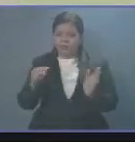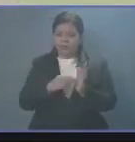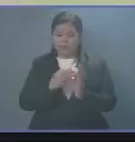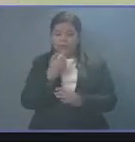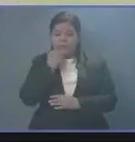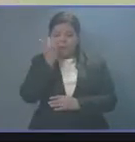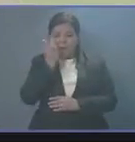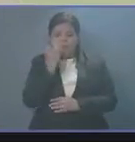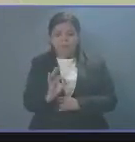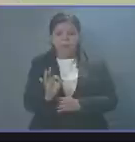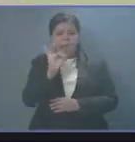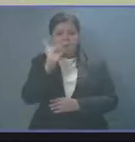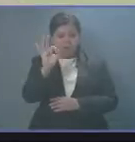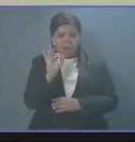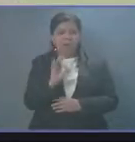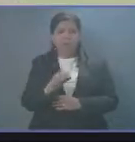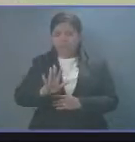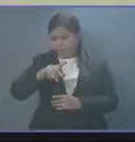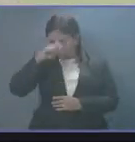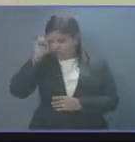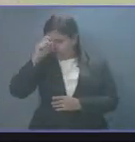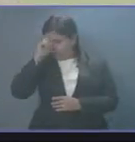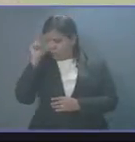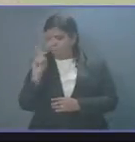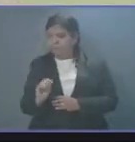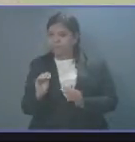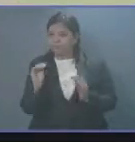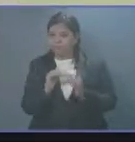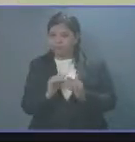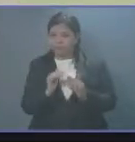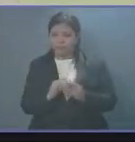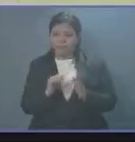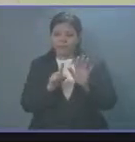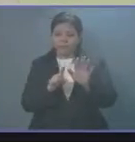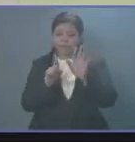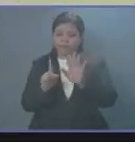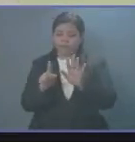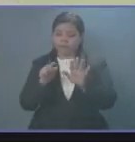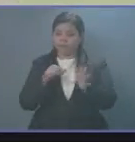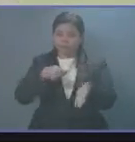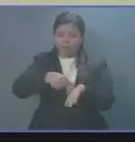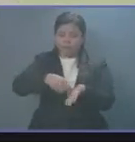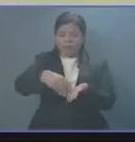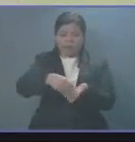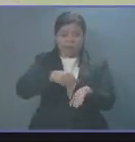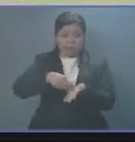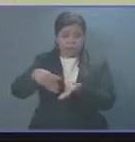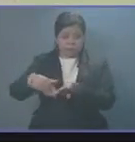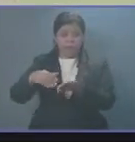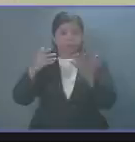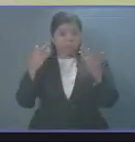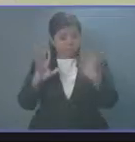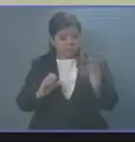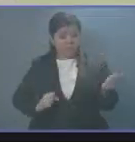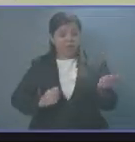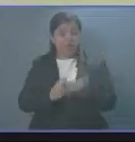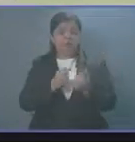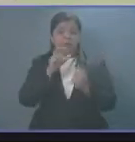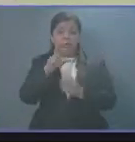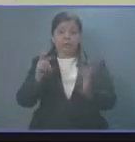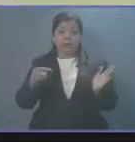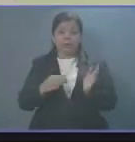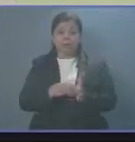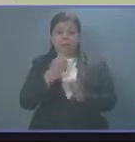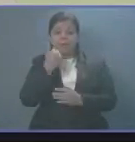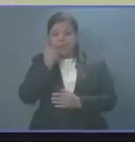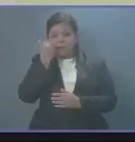jóvenes mejoraran sus condiciones en empleo y empleabilidad en 66 municipios, apoyando concretamente a 3.000 jóvenes